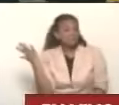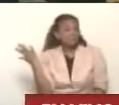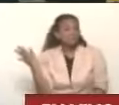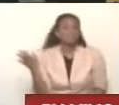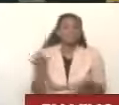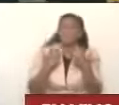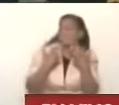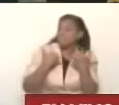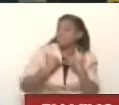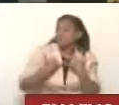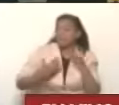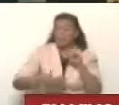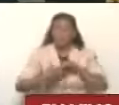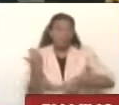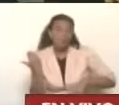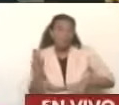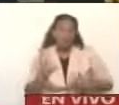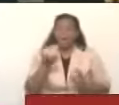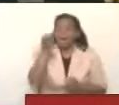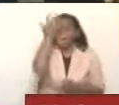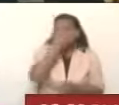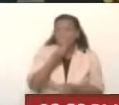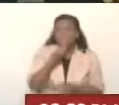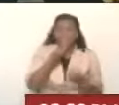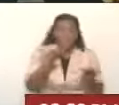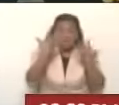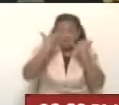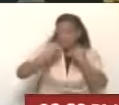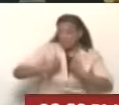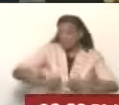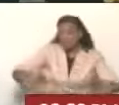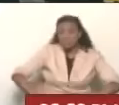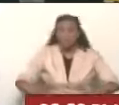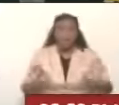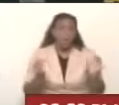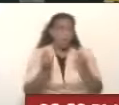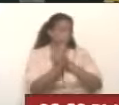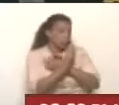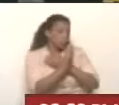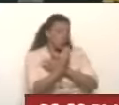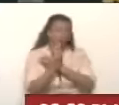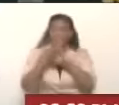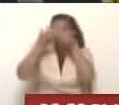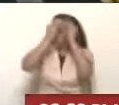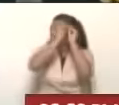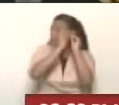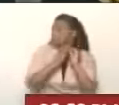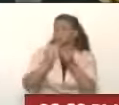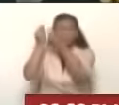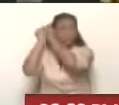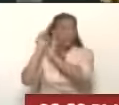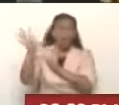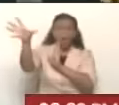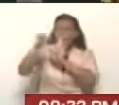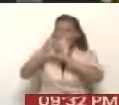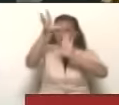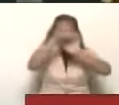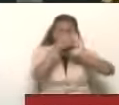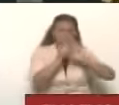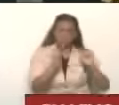su propio estilo, su propia belleza, su propio autocuidado, no se copia de